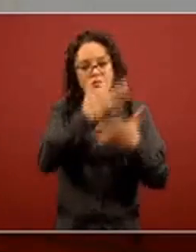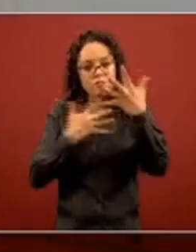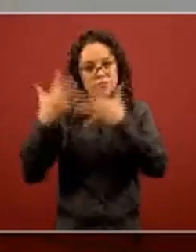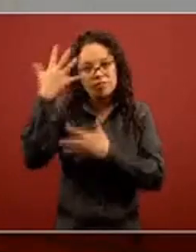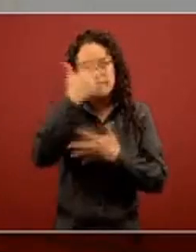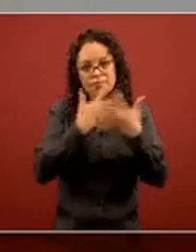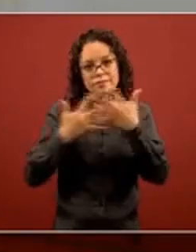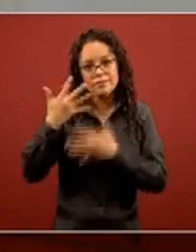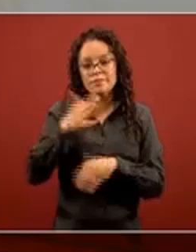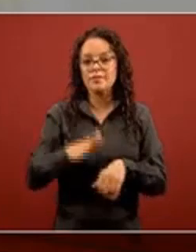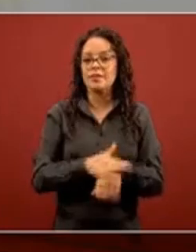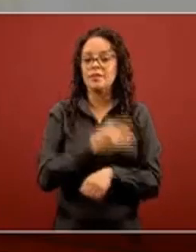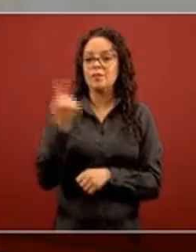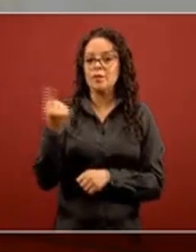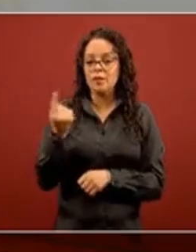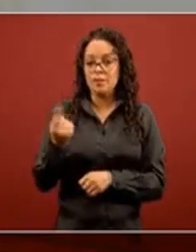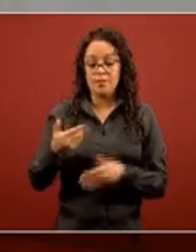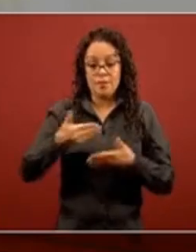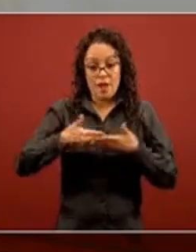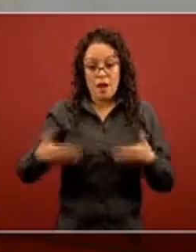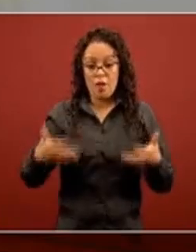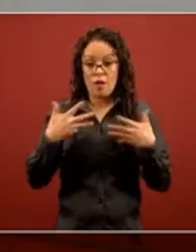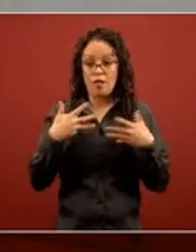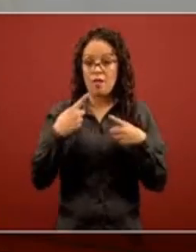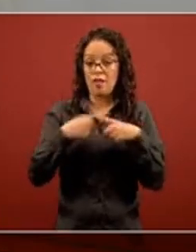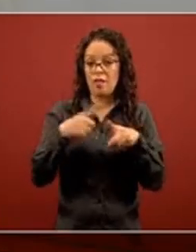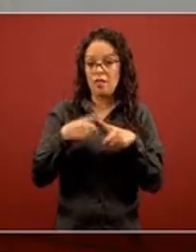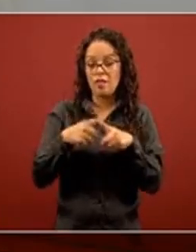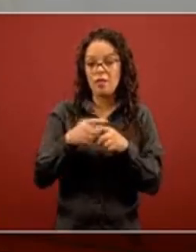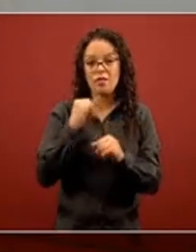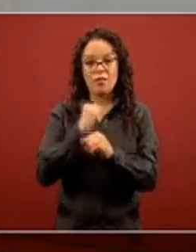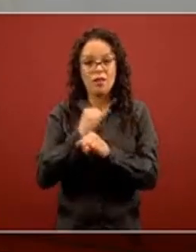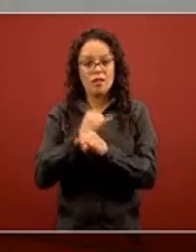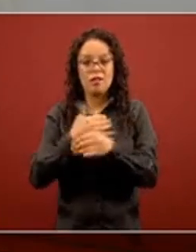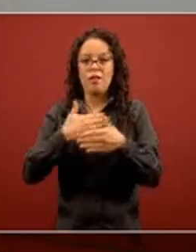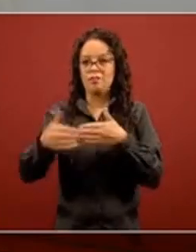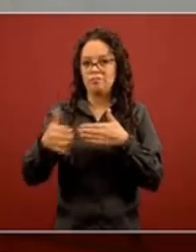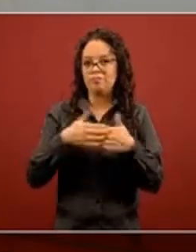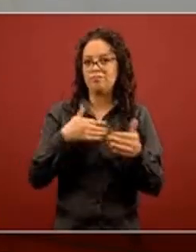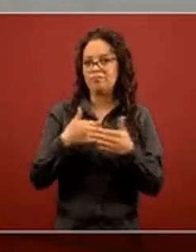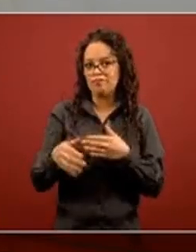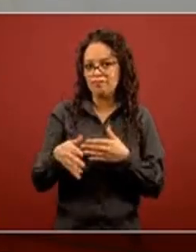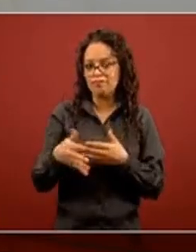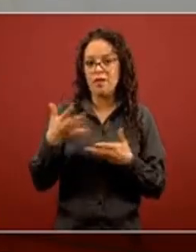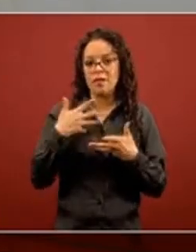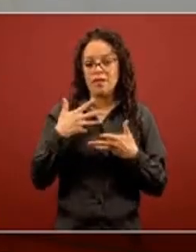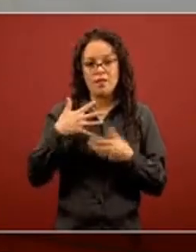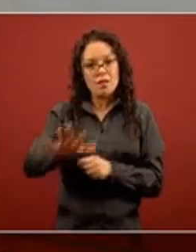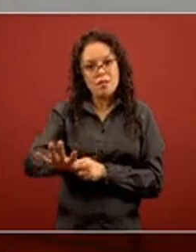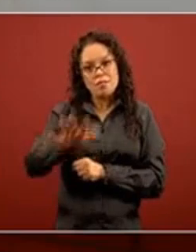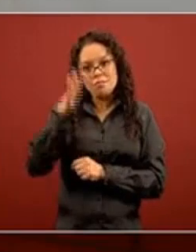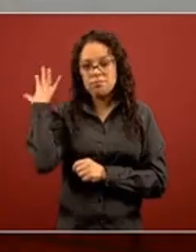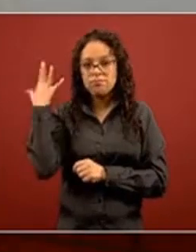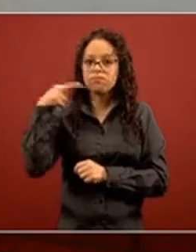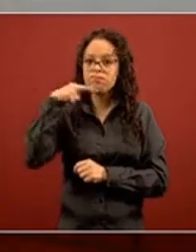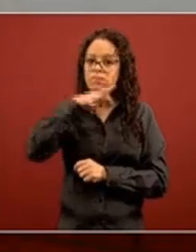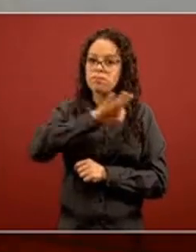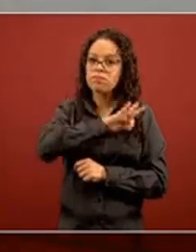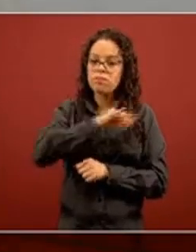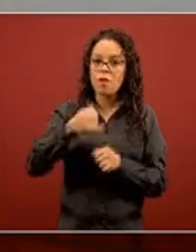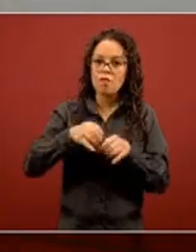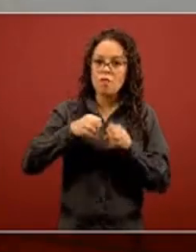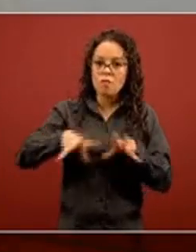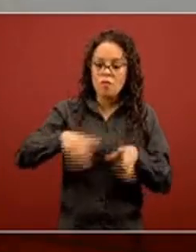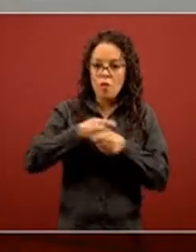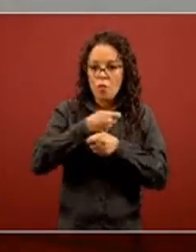moderna con los medios electrónicos de comunicación, donde circula a tal velocidad la información que parece que todo